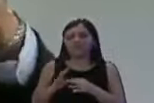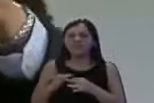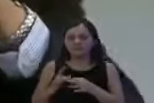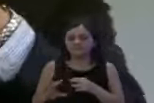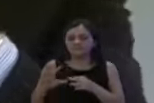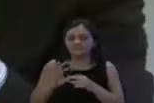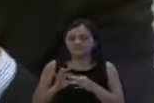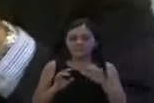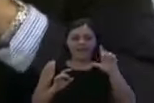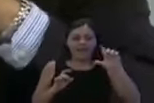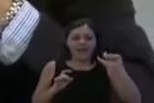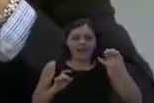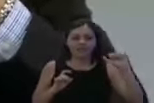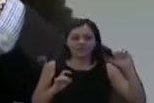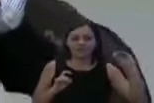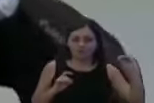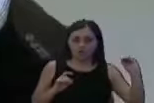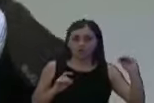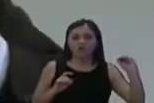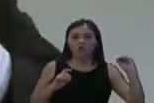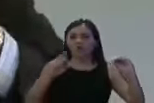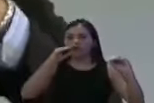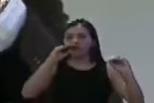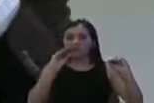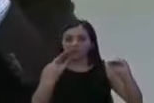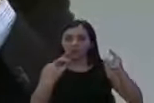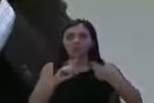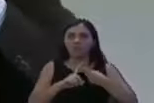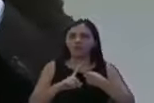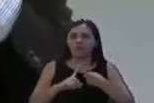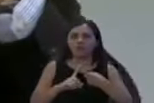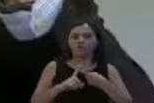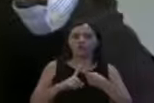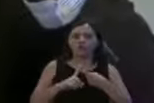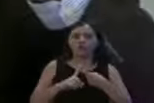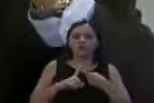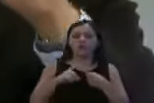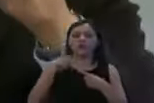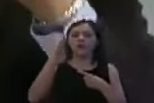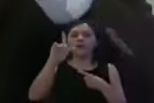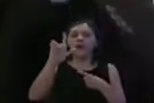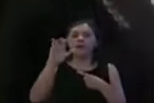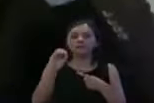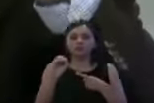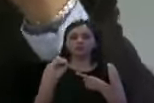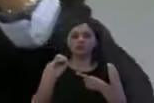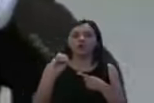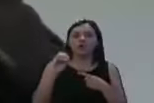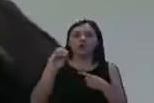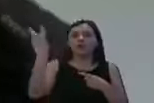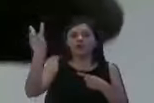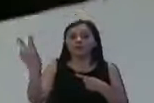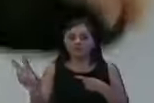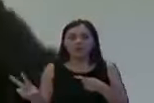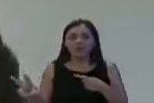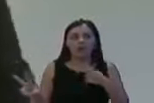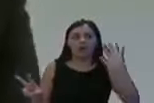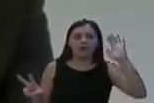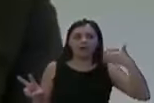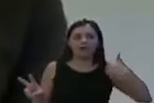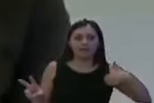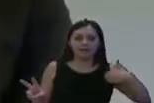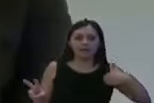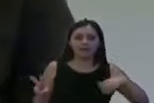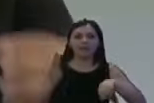los carrascos con la supuesta extrema izquierda con prensa nacional prensa internacional con los grupos de derecha de Venezuela de Argentina de